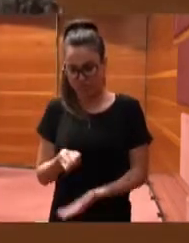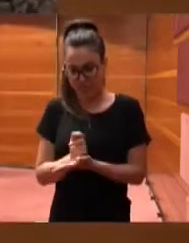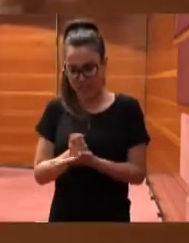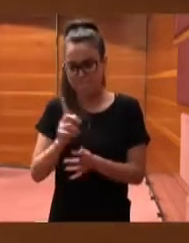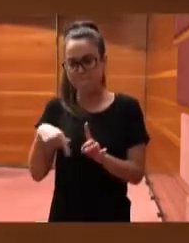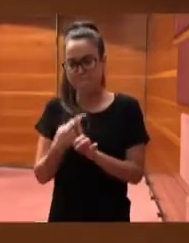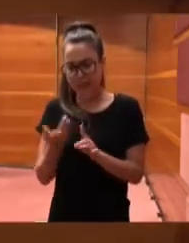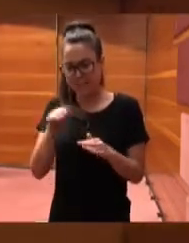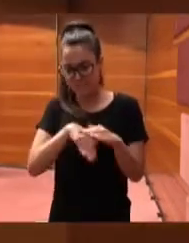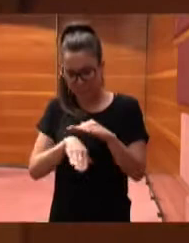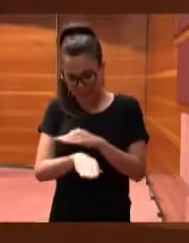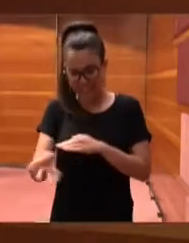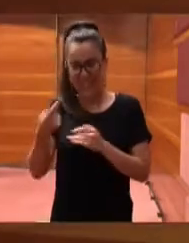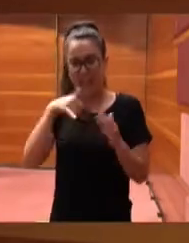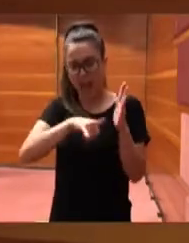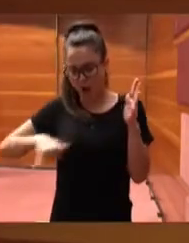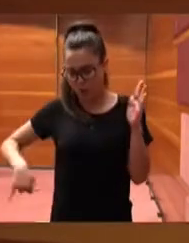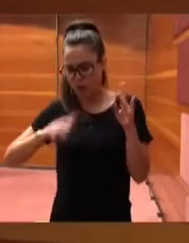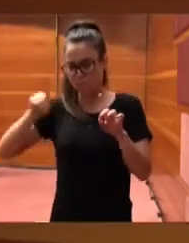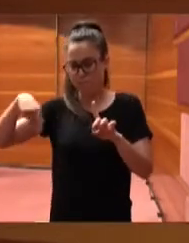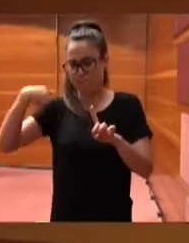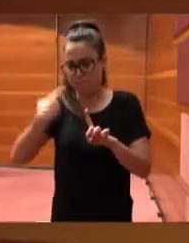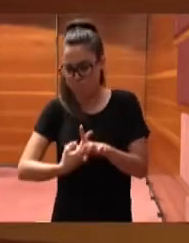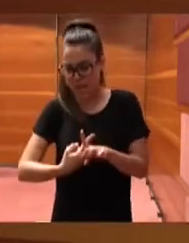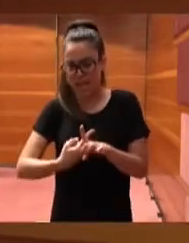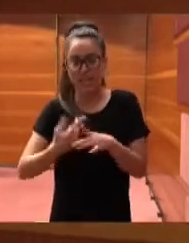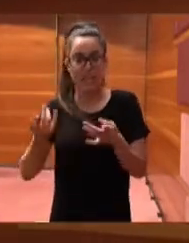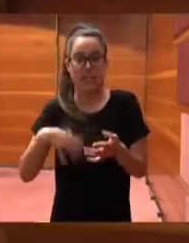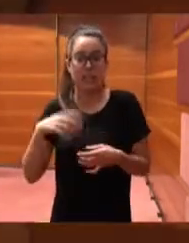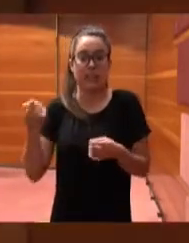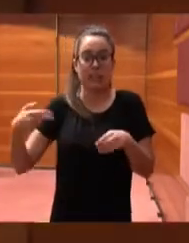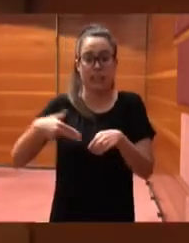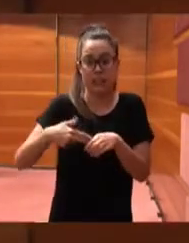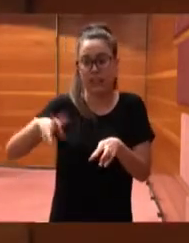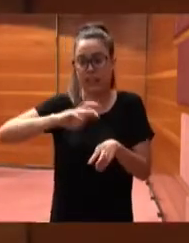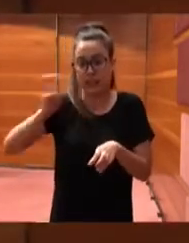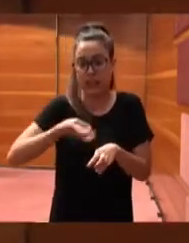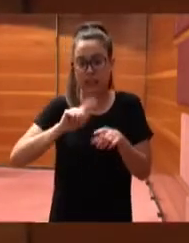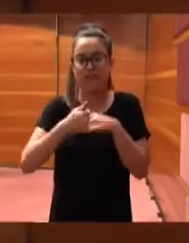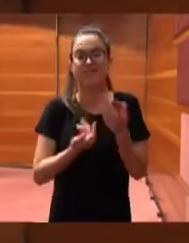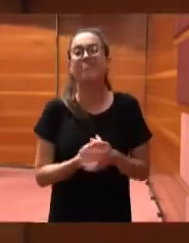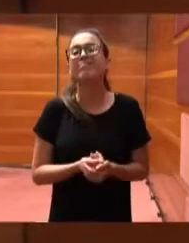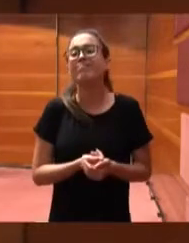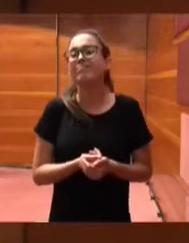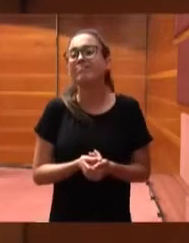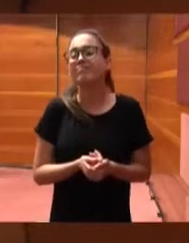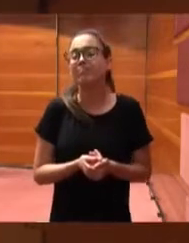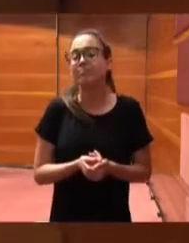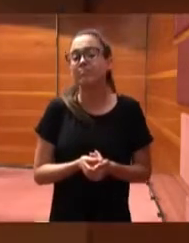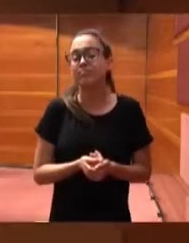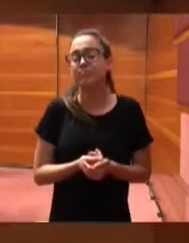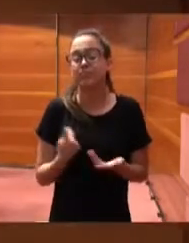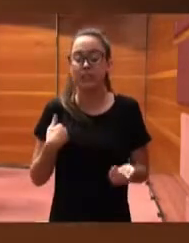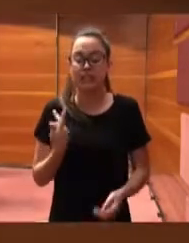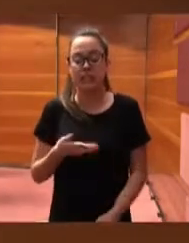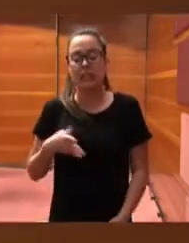parking del aeropuerto, ¿eh? Ni os cuento en qué se convierte, ¿vale? No es que van a venir unas visitas y yo,